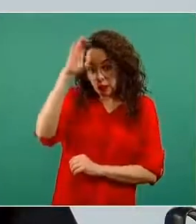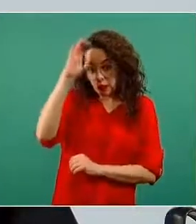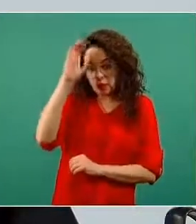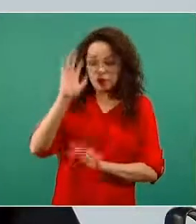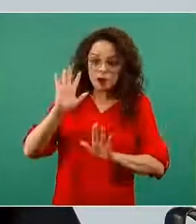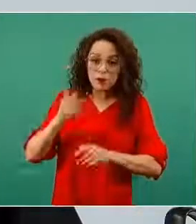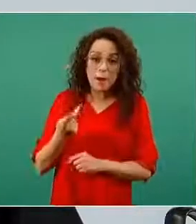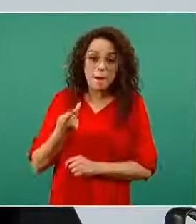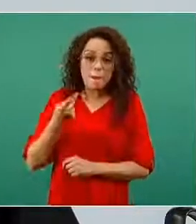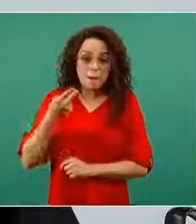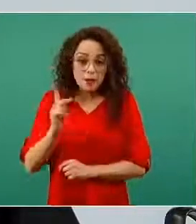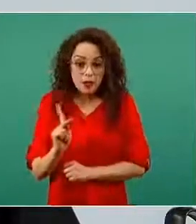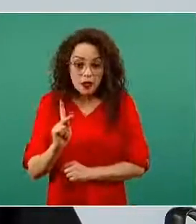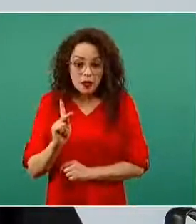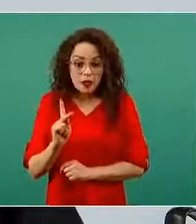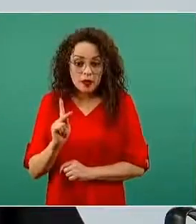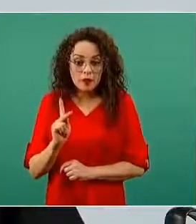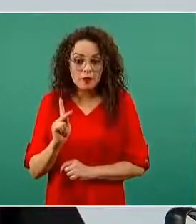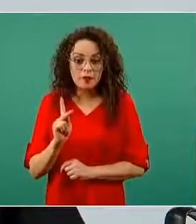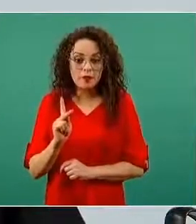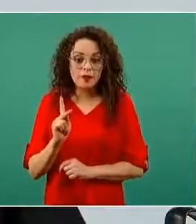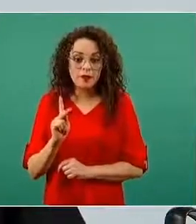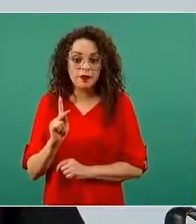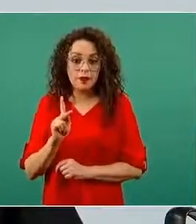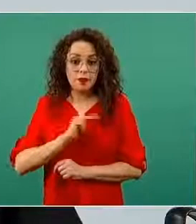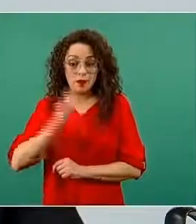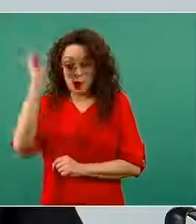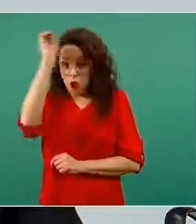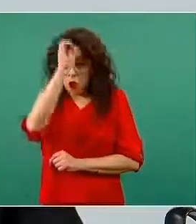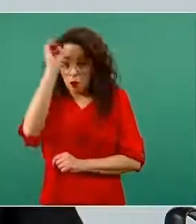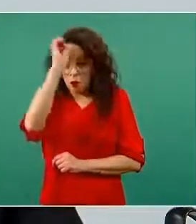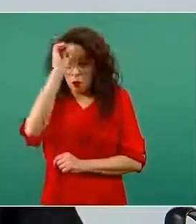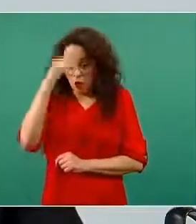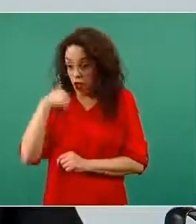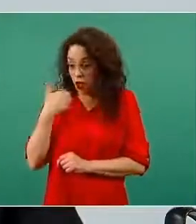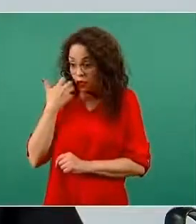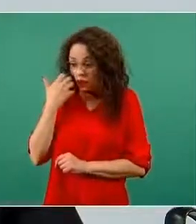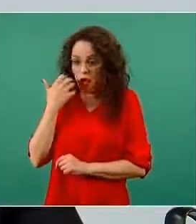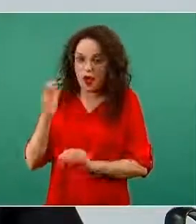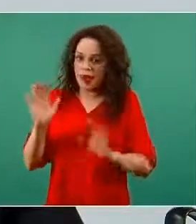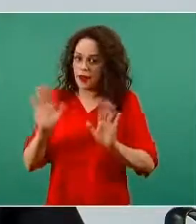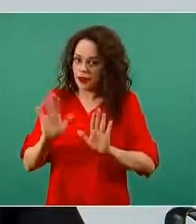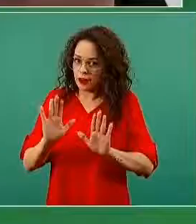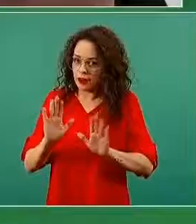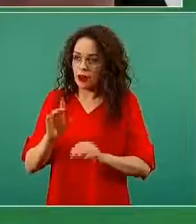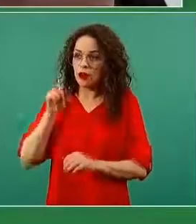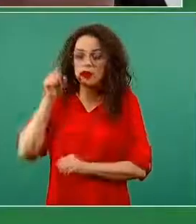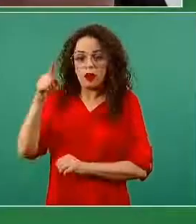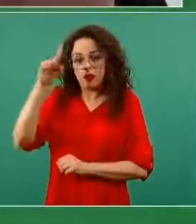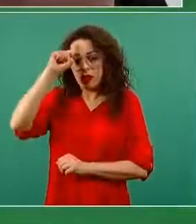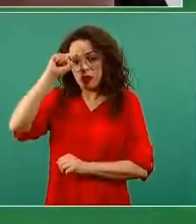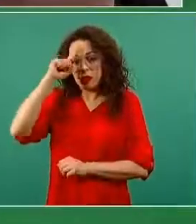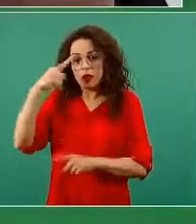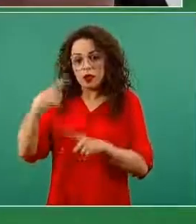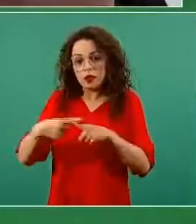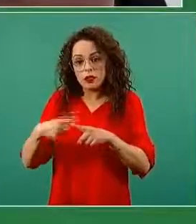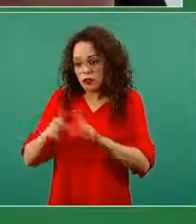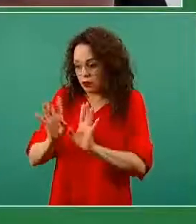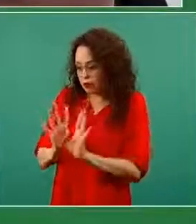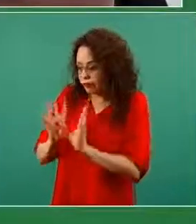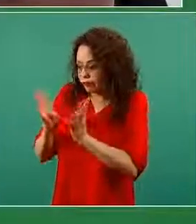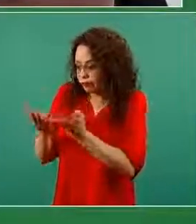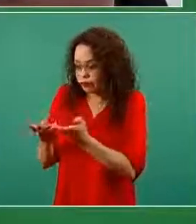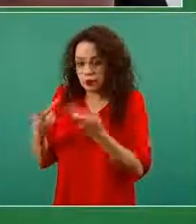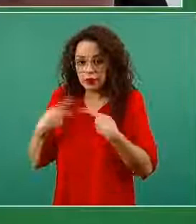no estoy expresando una opinión propia, es la recomendación de este grupo colegiado de